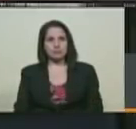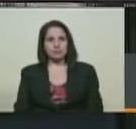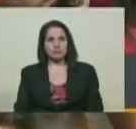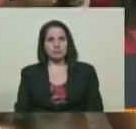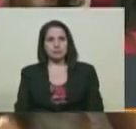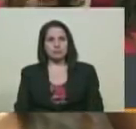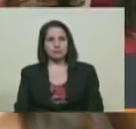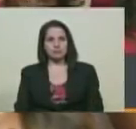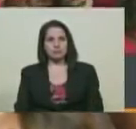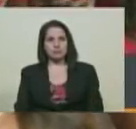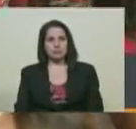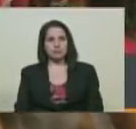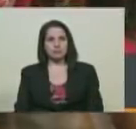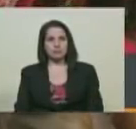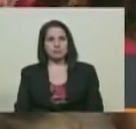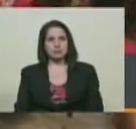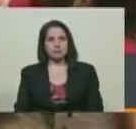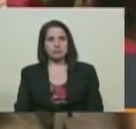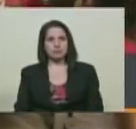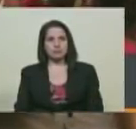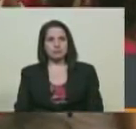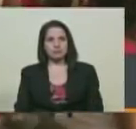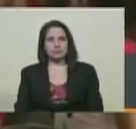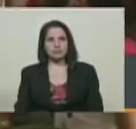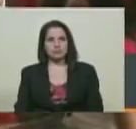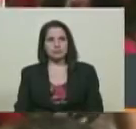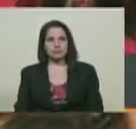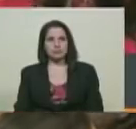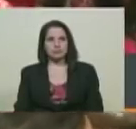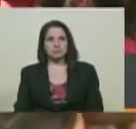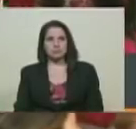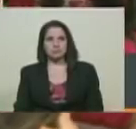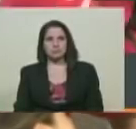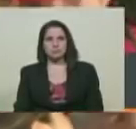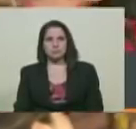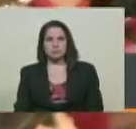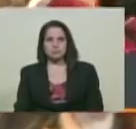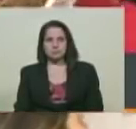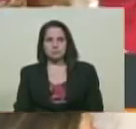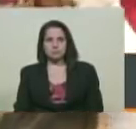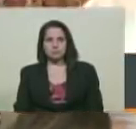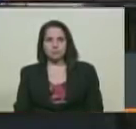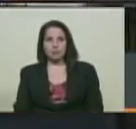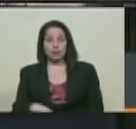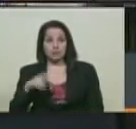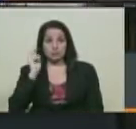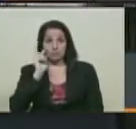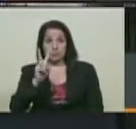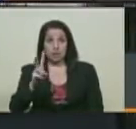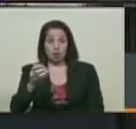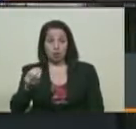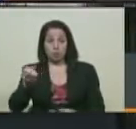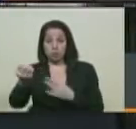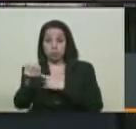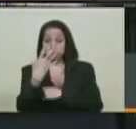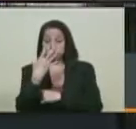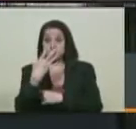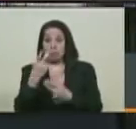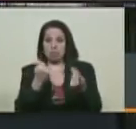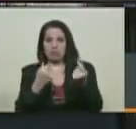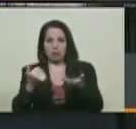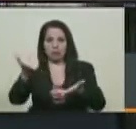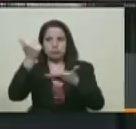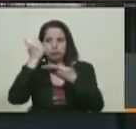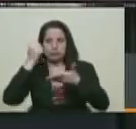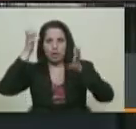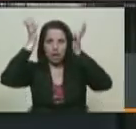Aquí acaba, bueno, el que quiera de ustedes hablar. Esa es la aplicación, mira, el bono de Reyes. Ya pueden ir